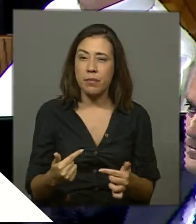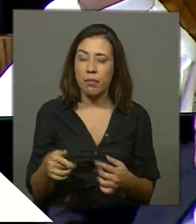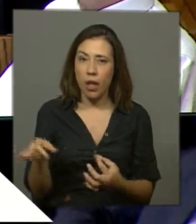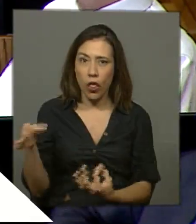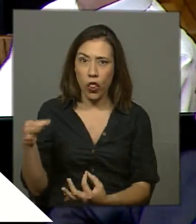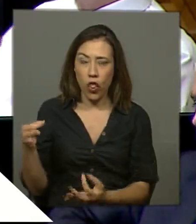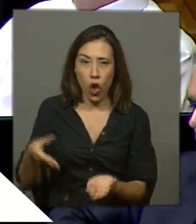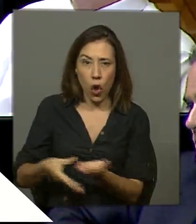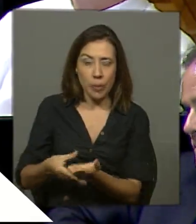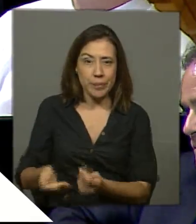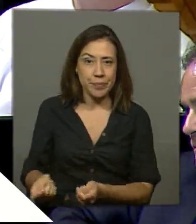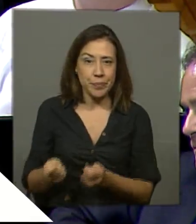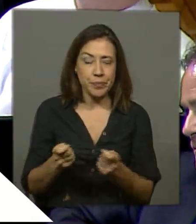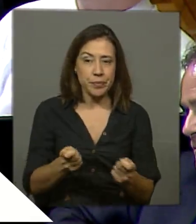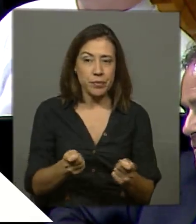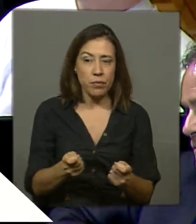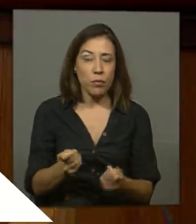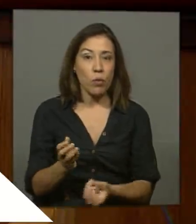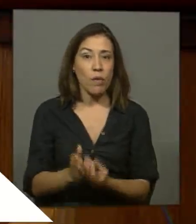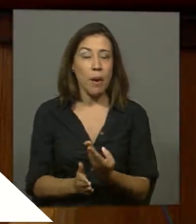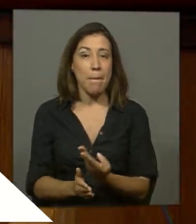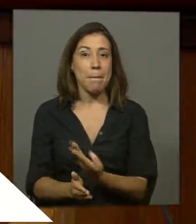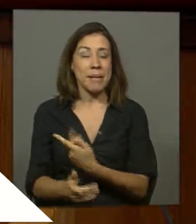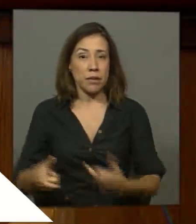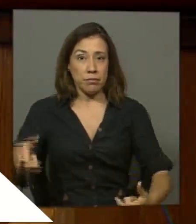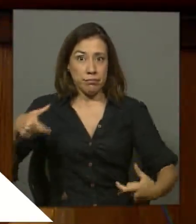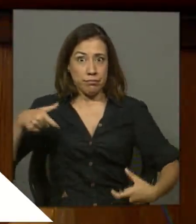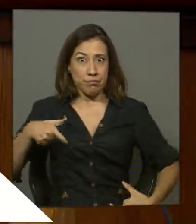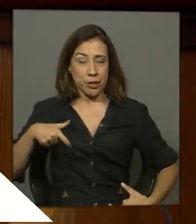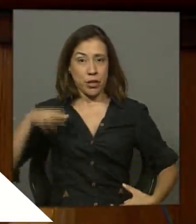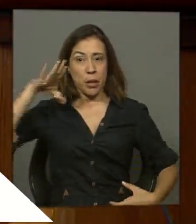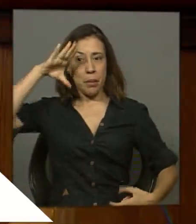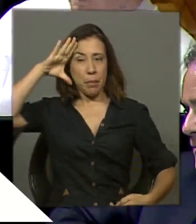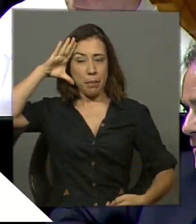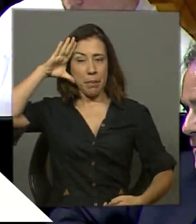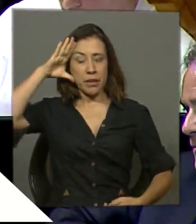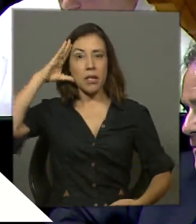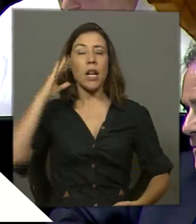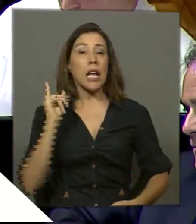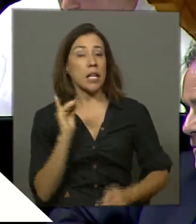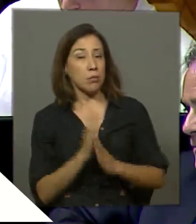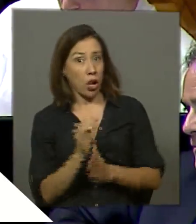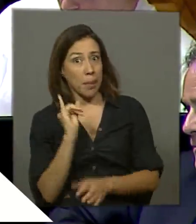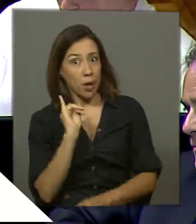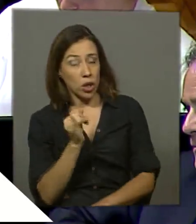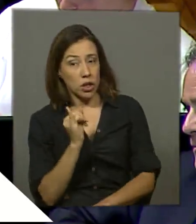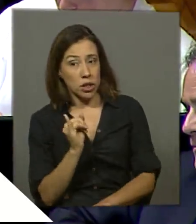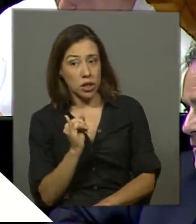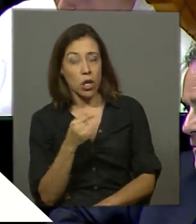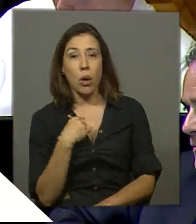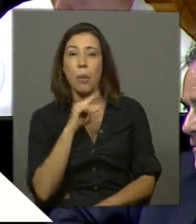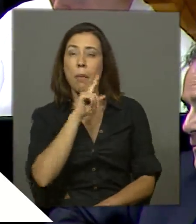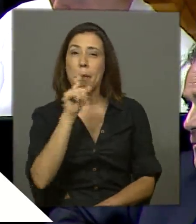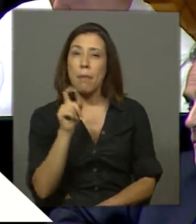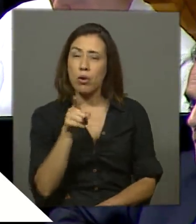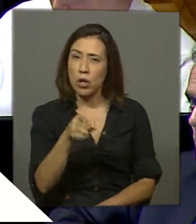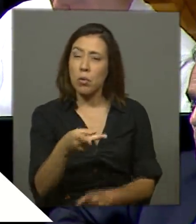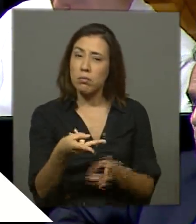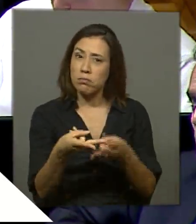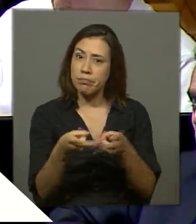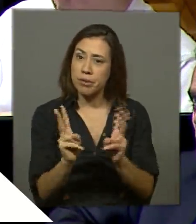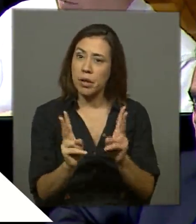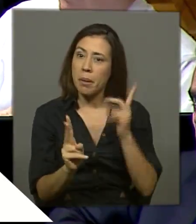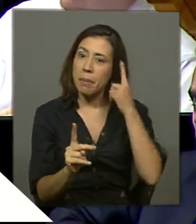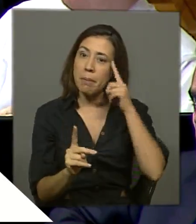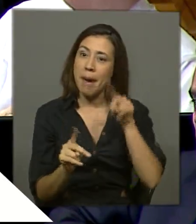documentos que se han entregado durante el mandato de la presidenta bachel y si es así le pregunto si está disponible